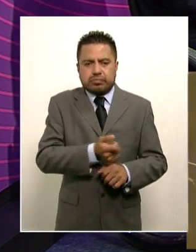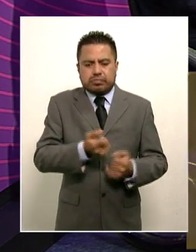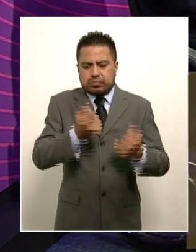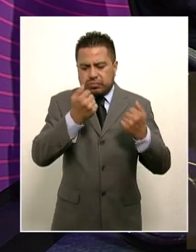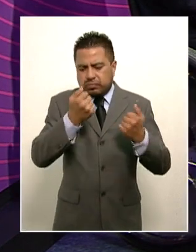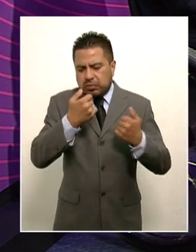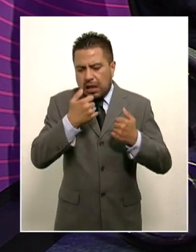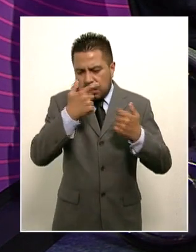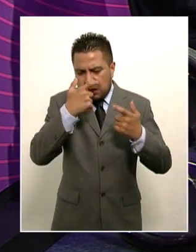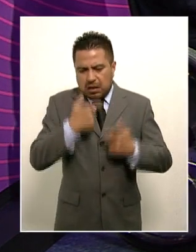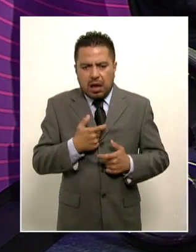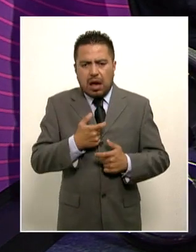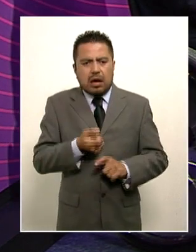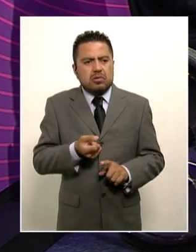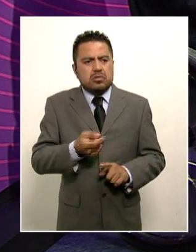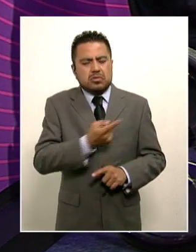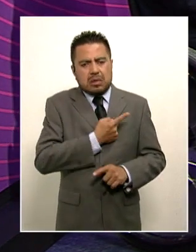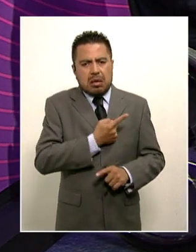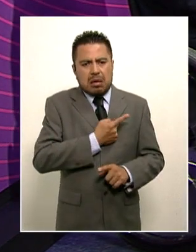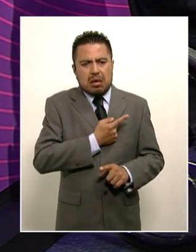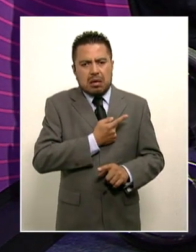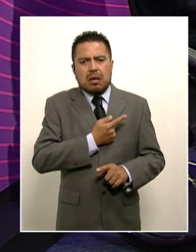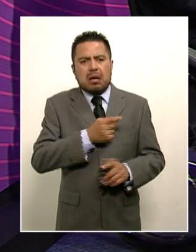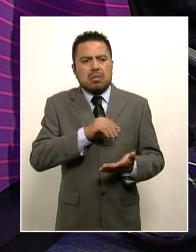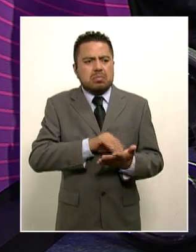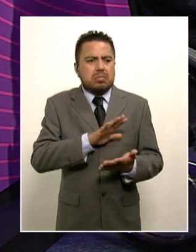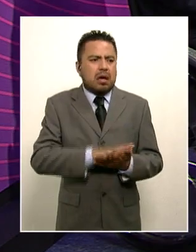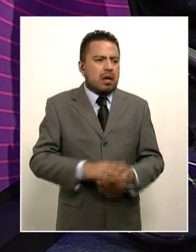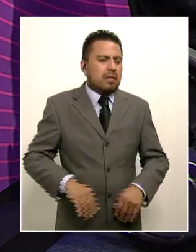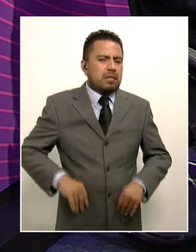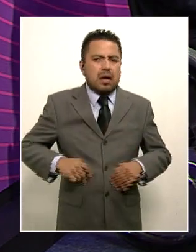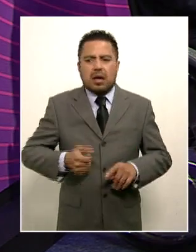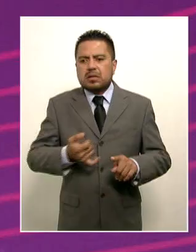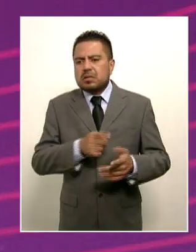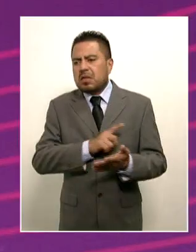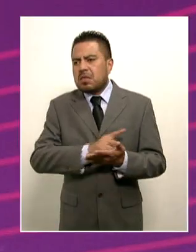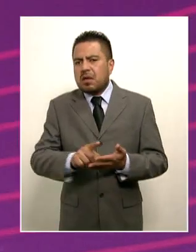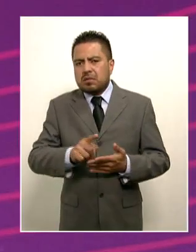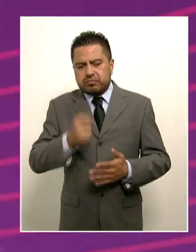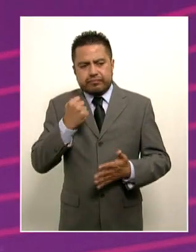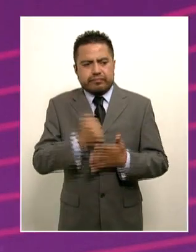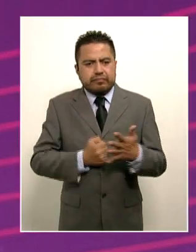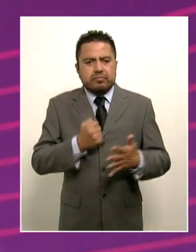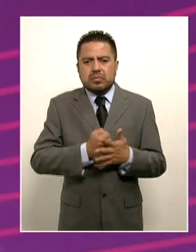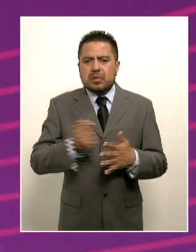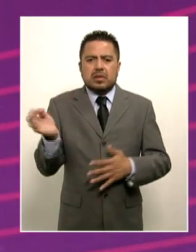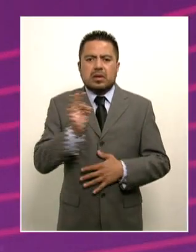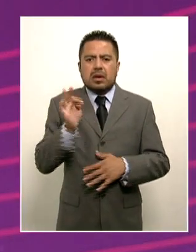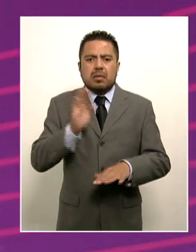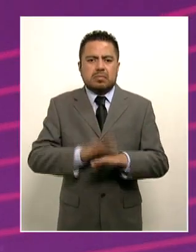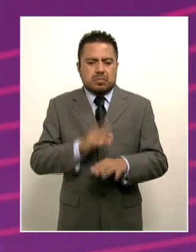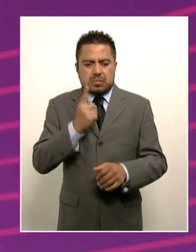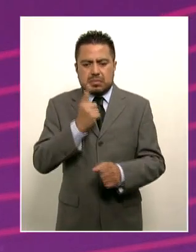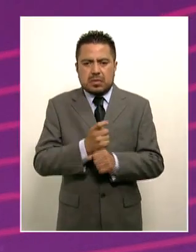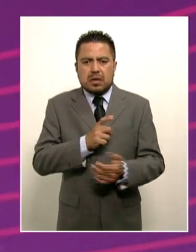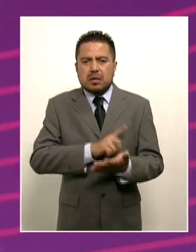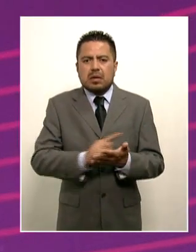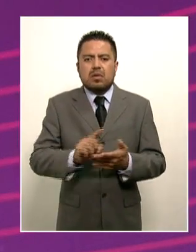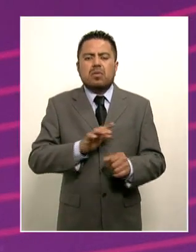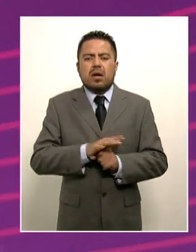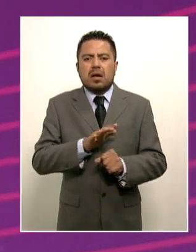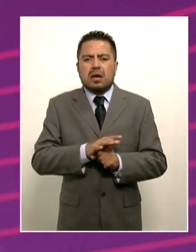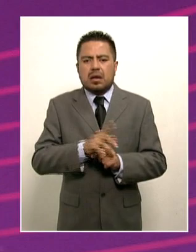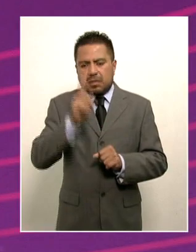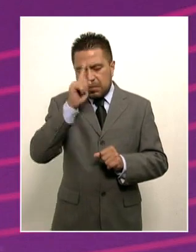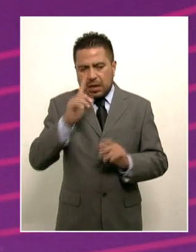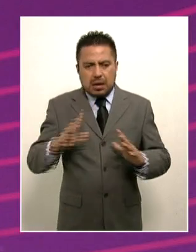realizar sus planes de vida, ejercer por sí mismas sus derechos Y quizá el primer derecho tendría que ser el derecho